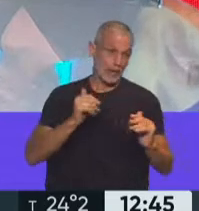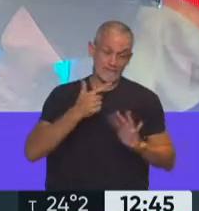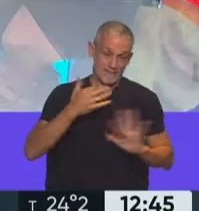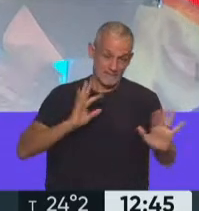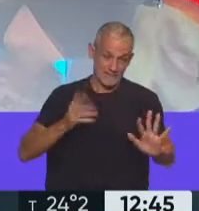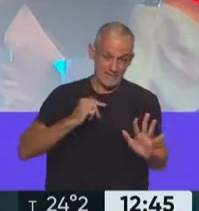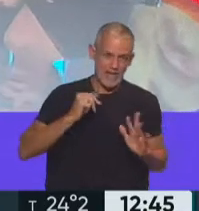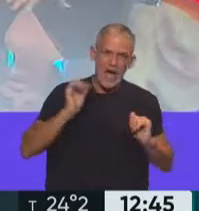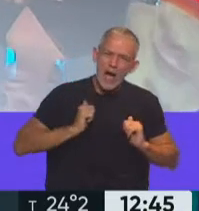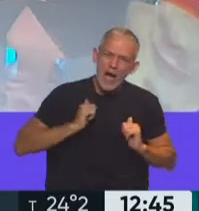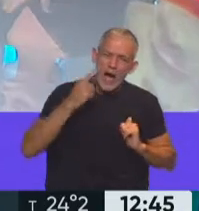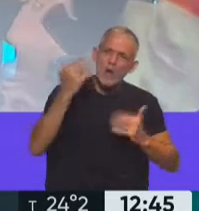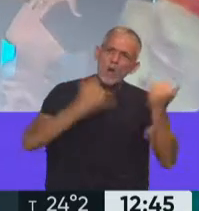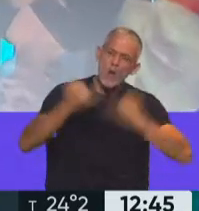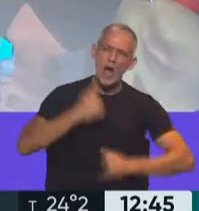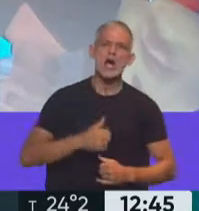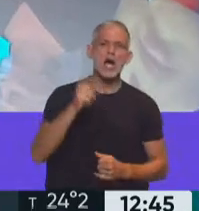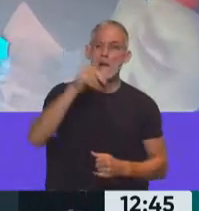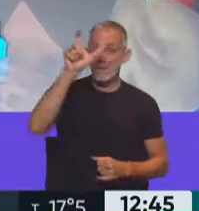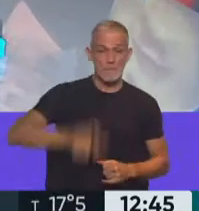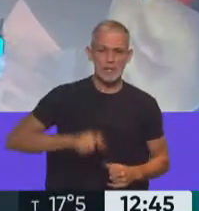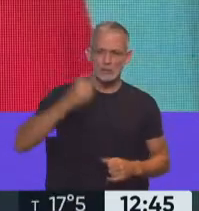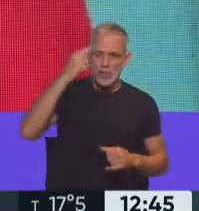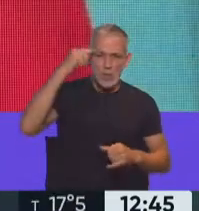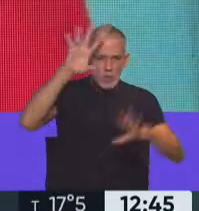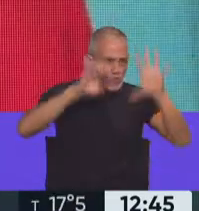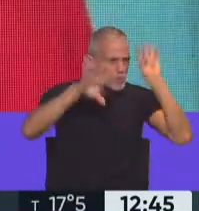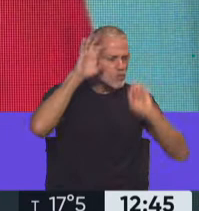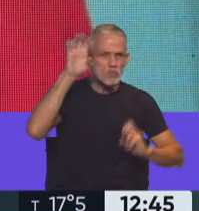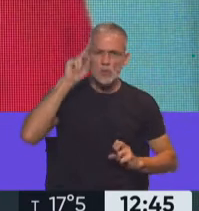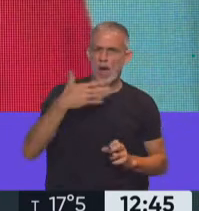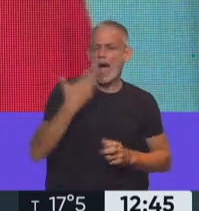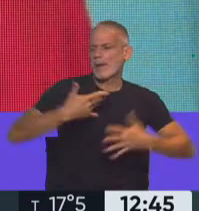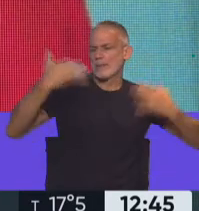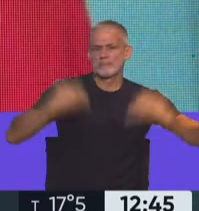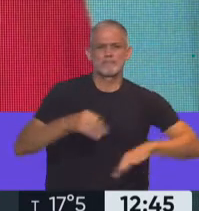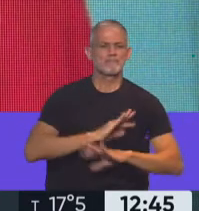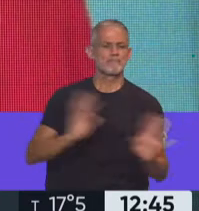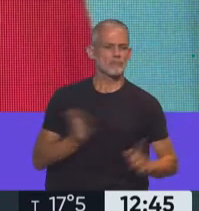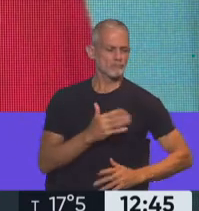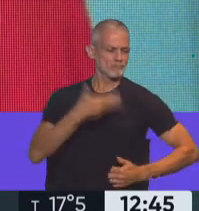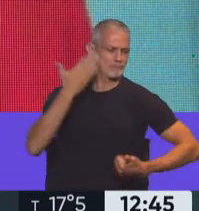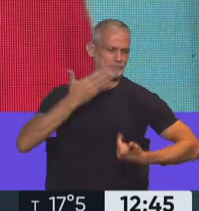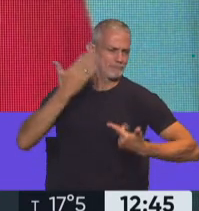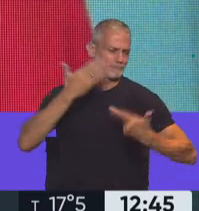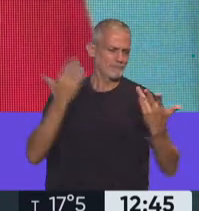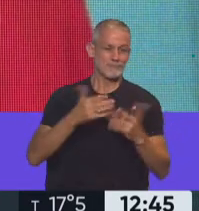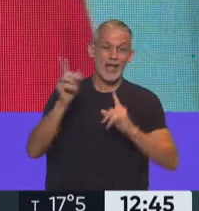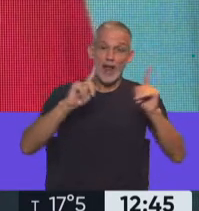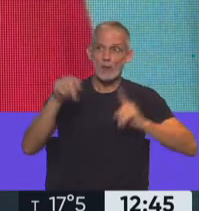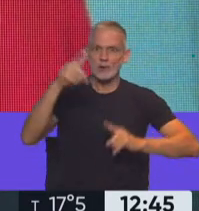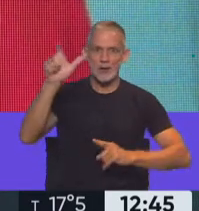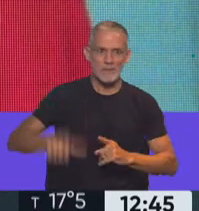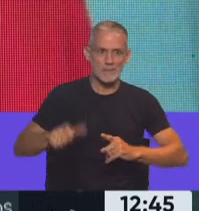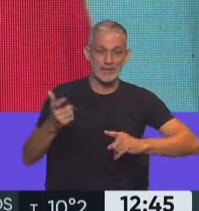era un placer porque una persona que había incorporado conocimiento y hablaba con una propiedad que realmente no la tienen algunas otras